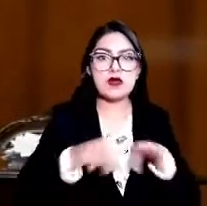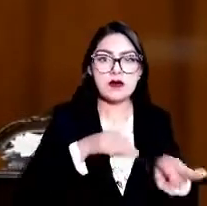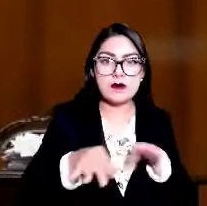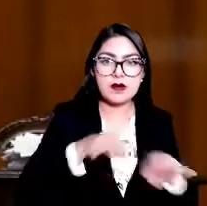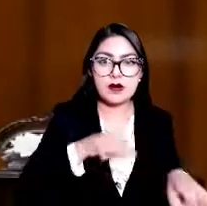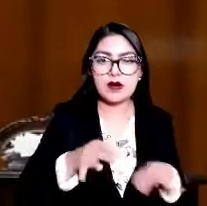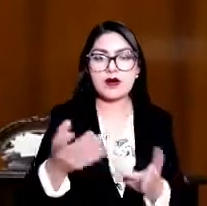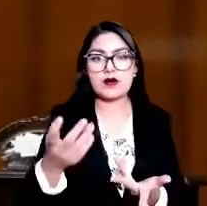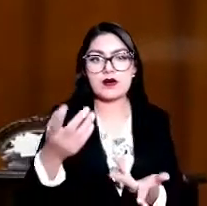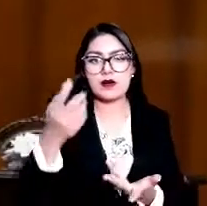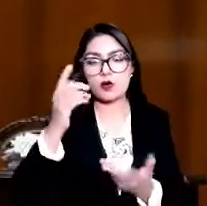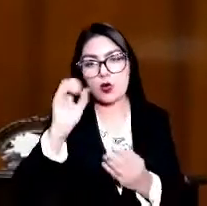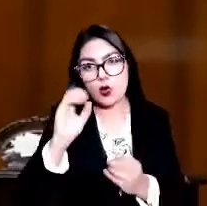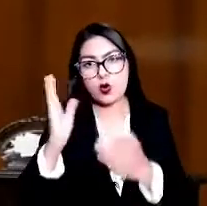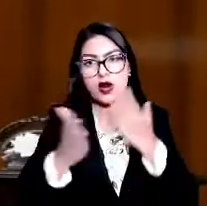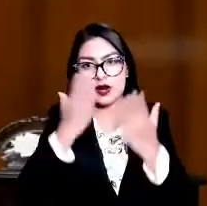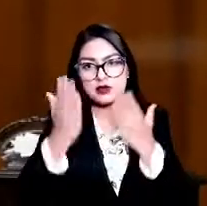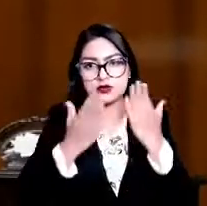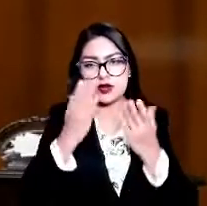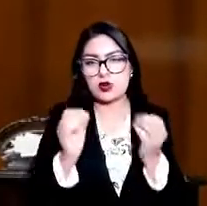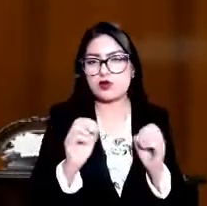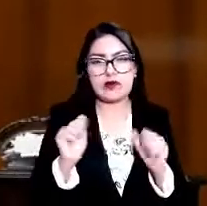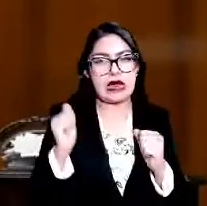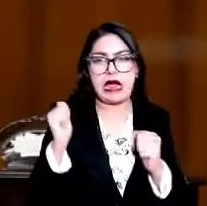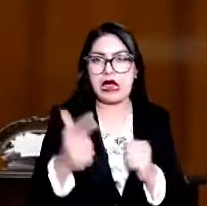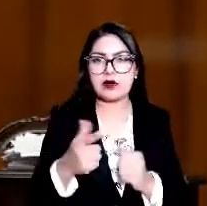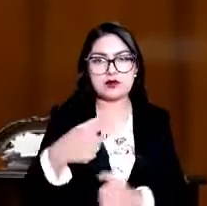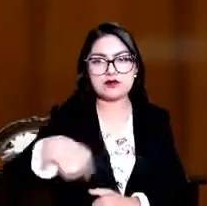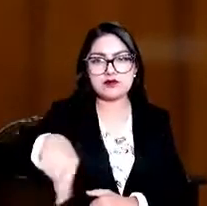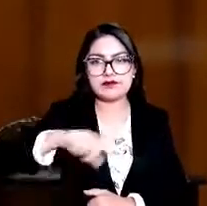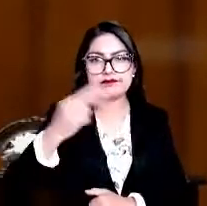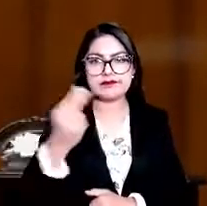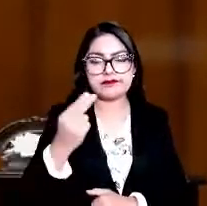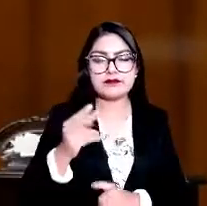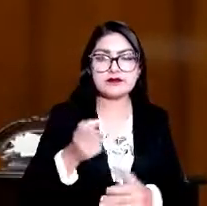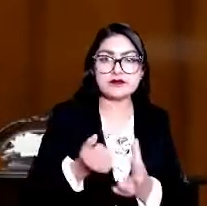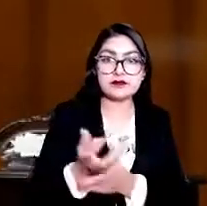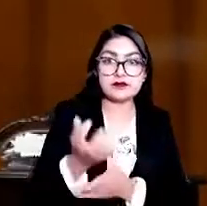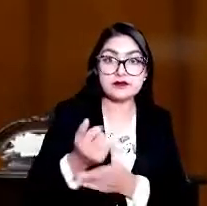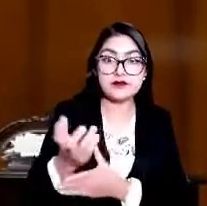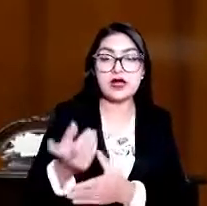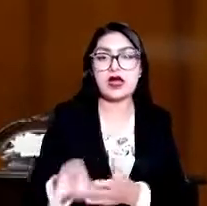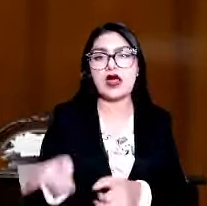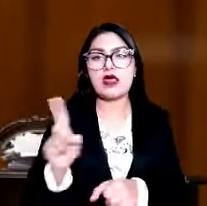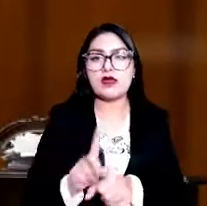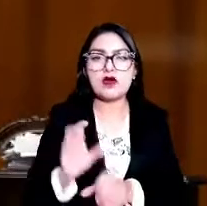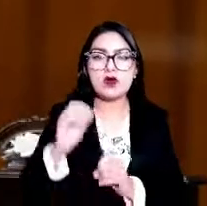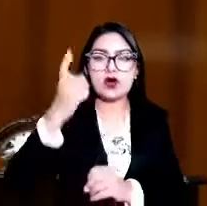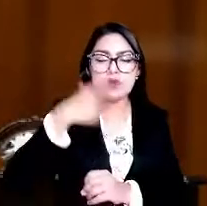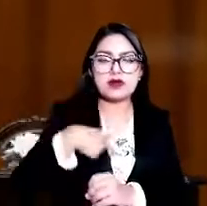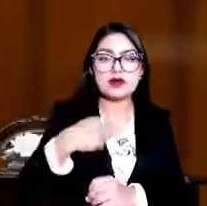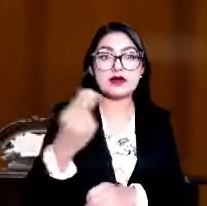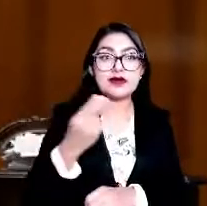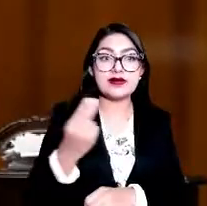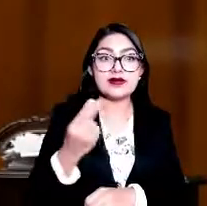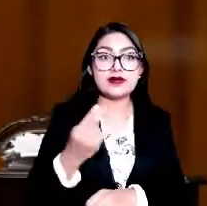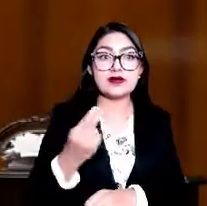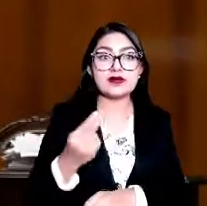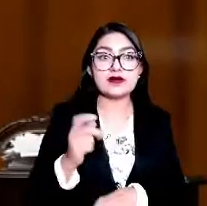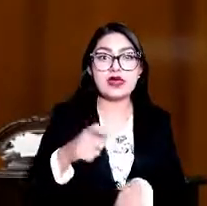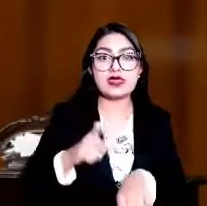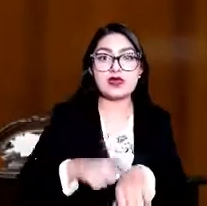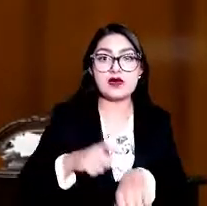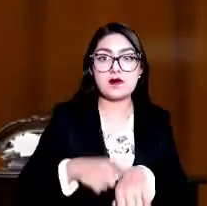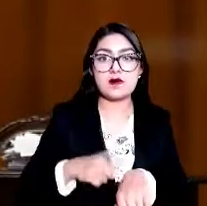a alguna actividad de día y de noche y que tienen que hacer ajustes de